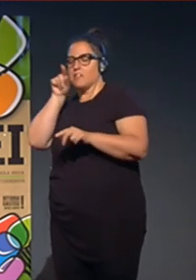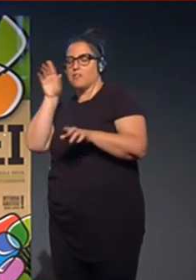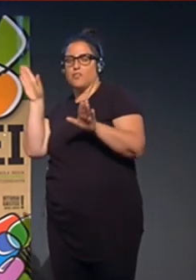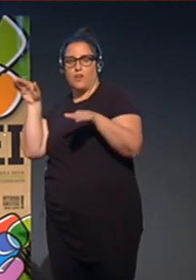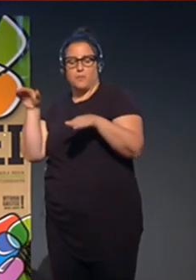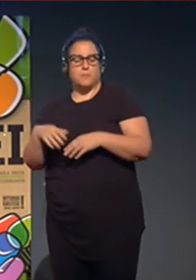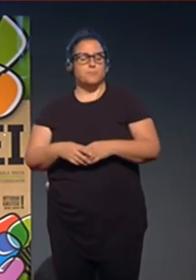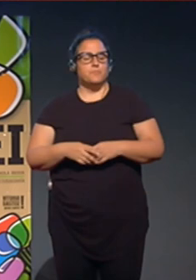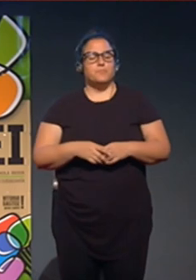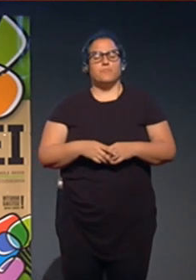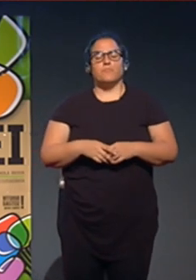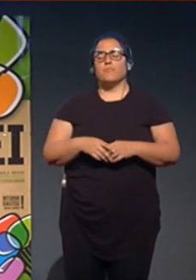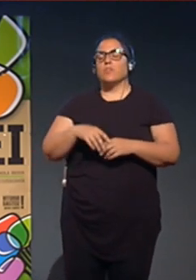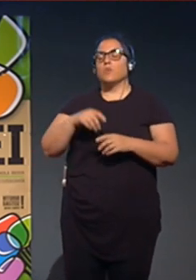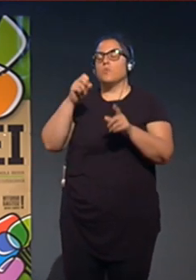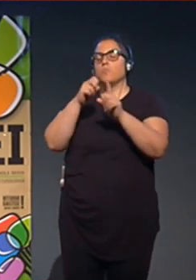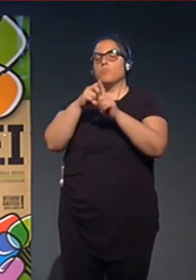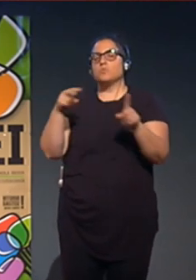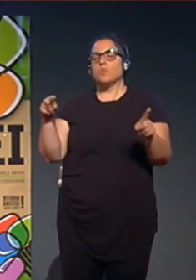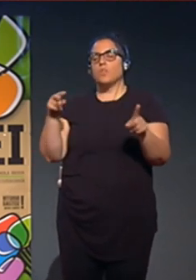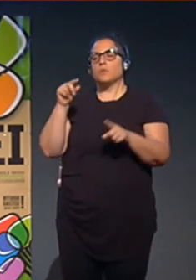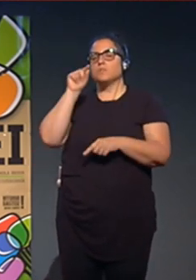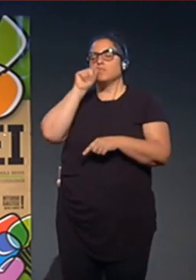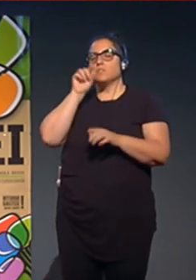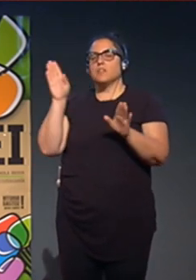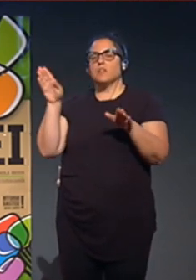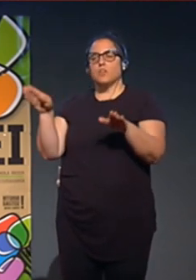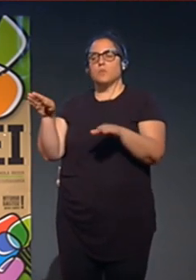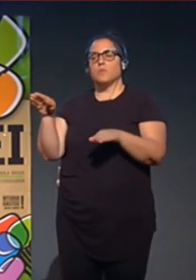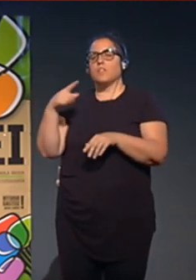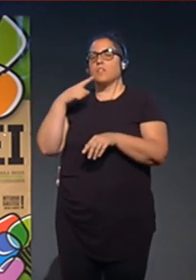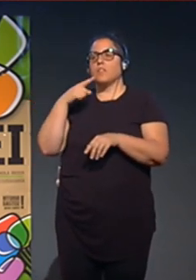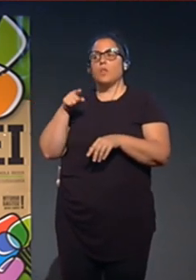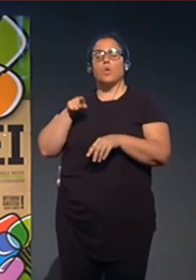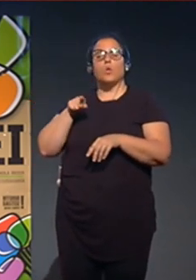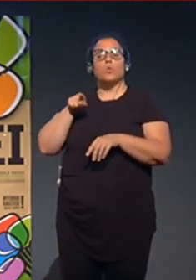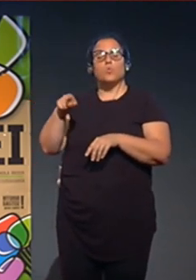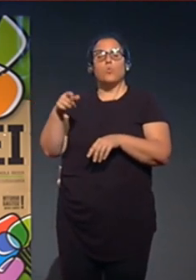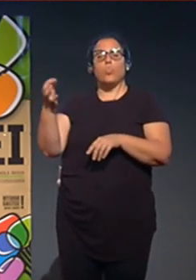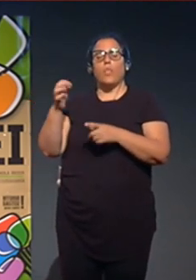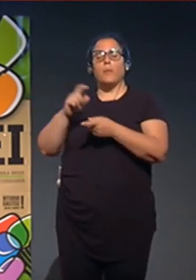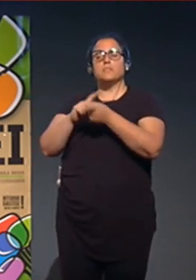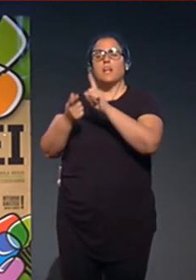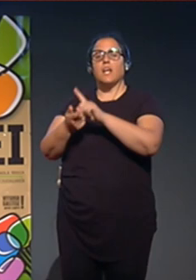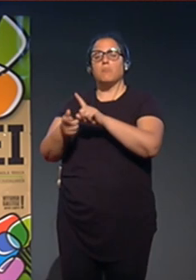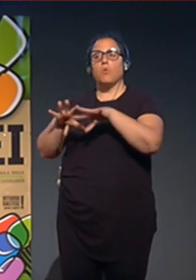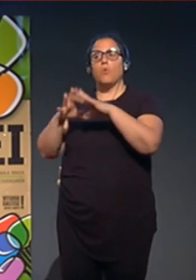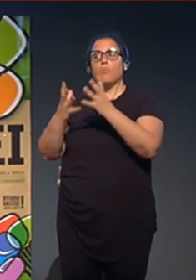desde el punto de vista del colibrí el dice sé tú el cambio que esperas ver en el